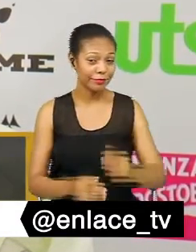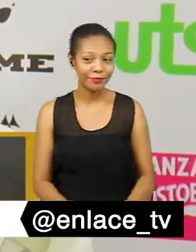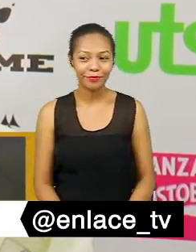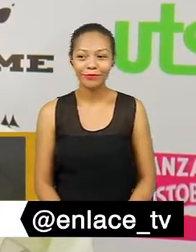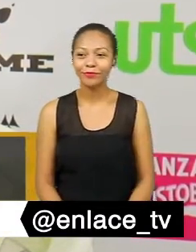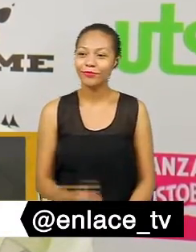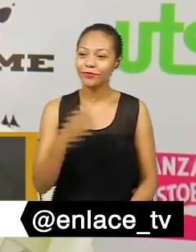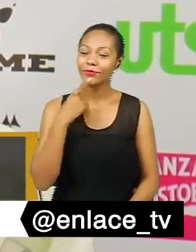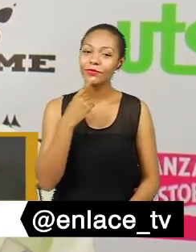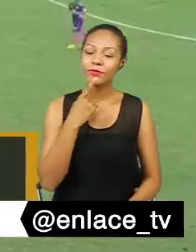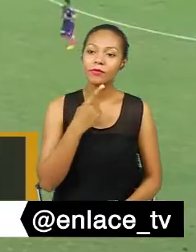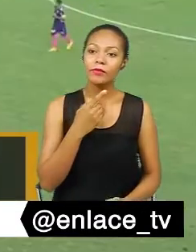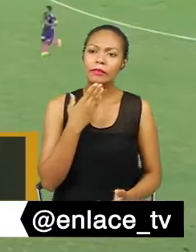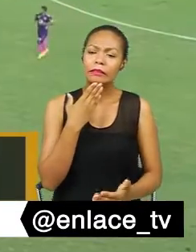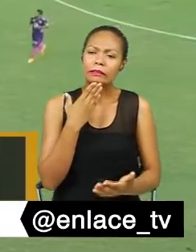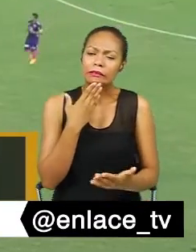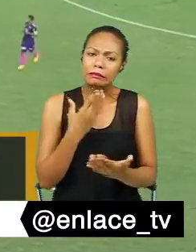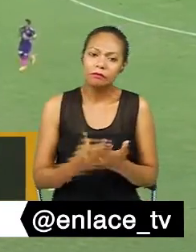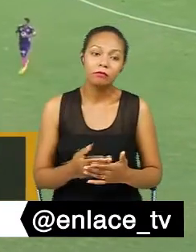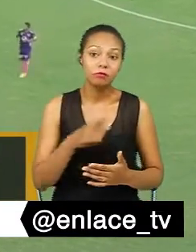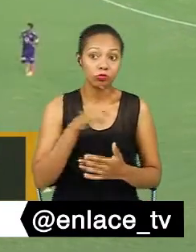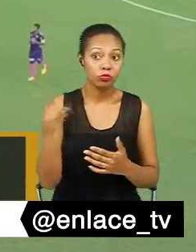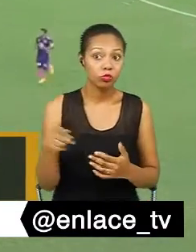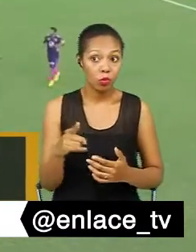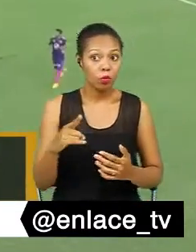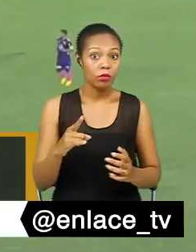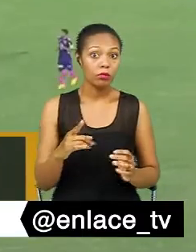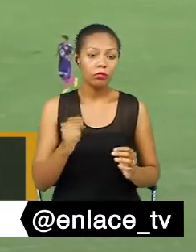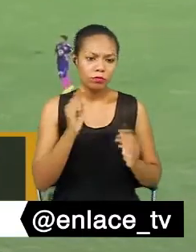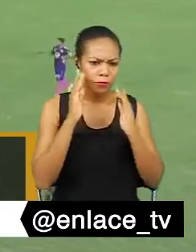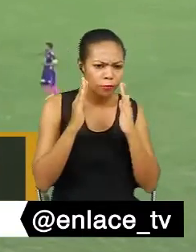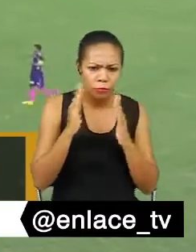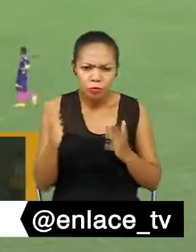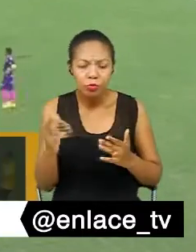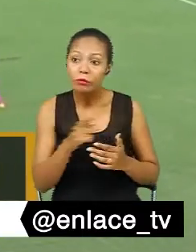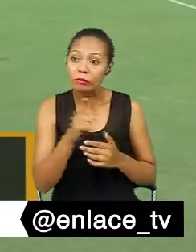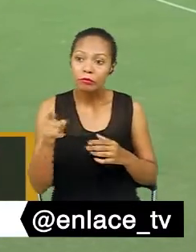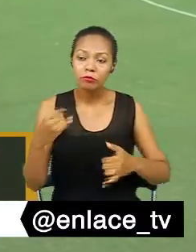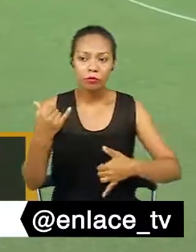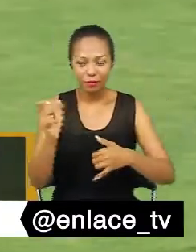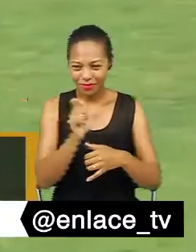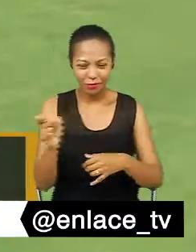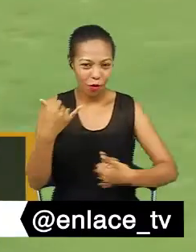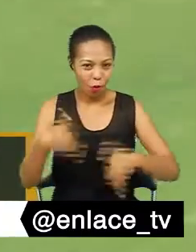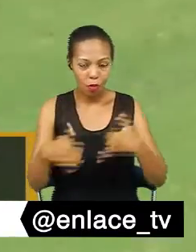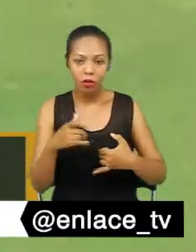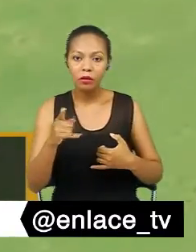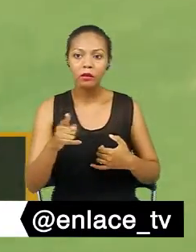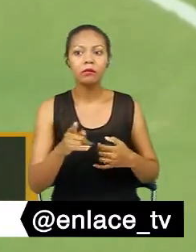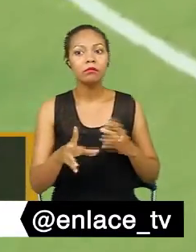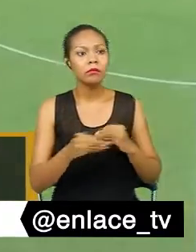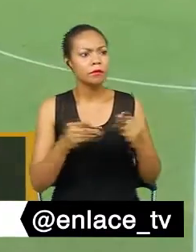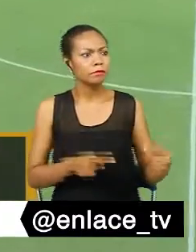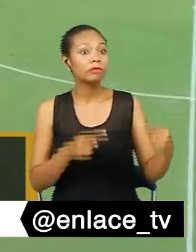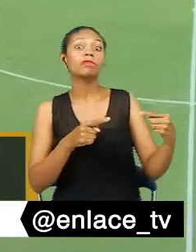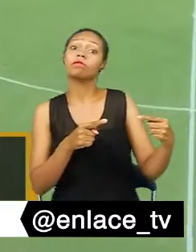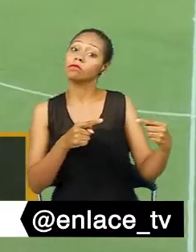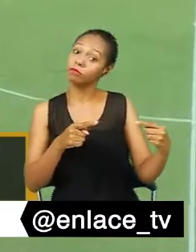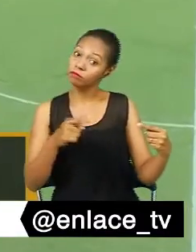y la capacidad para ir a atacar a un rival como Medellín. Lo ahogamos en muchos pasajes del